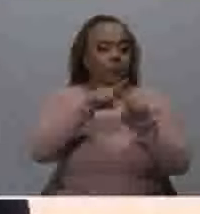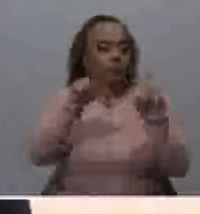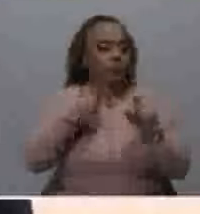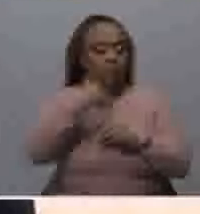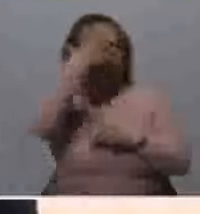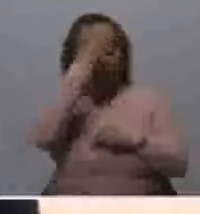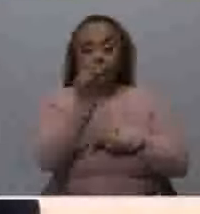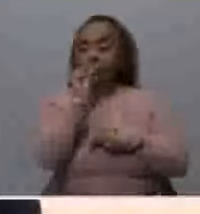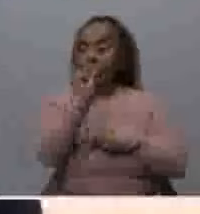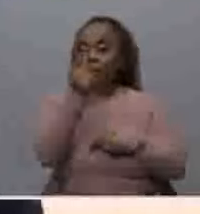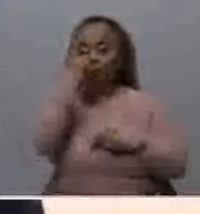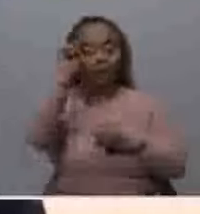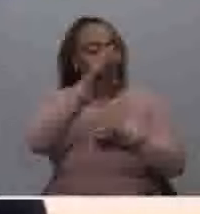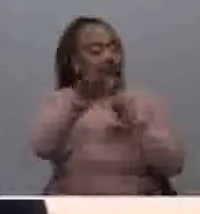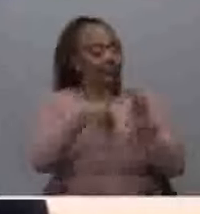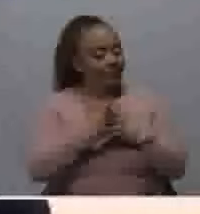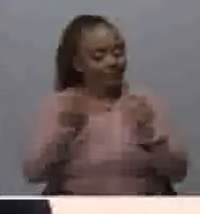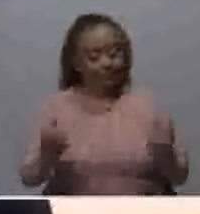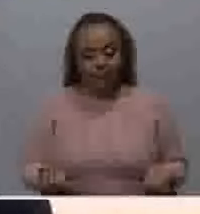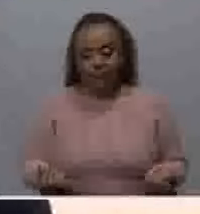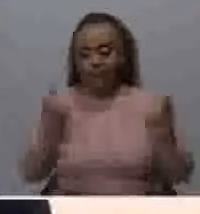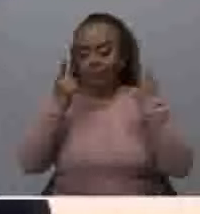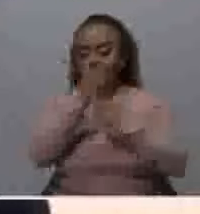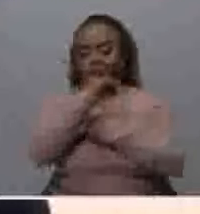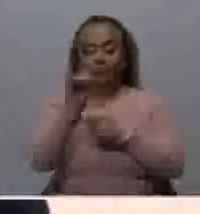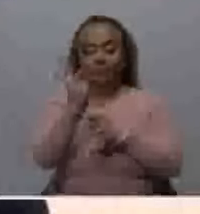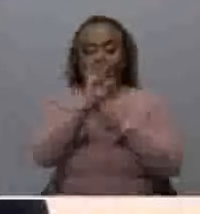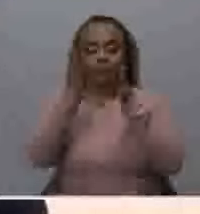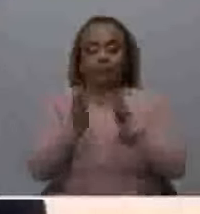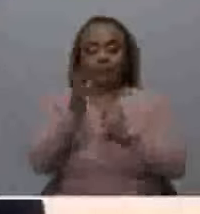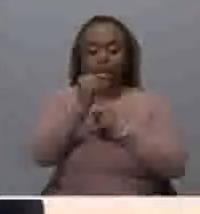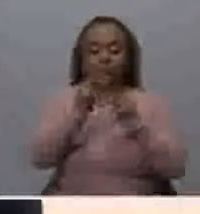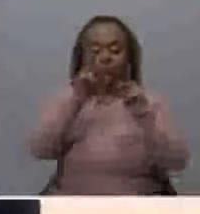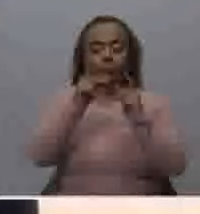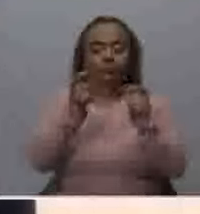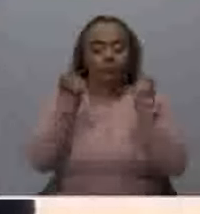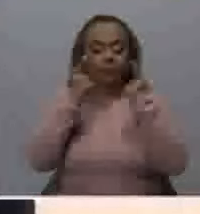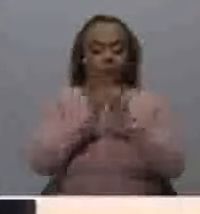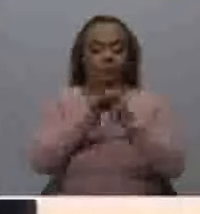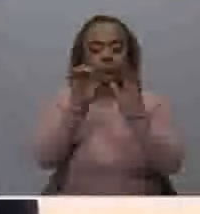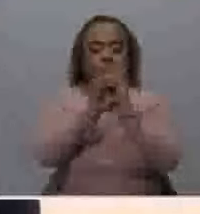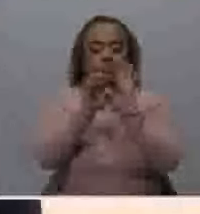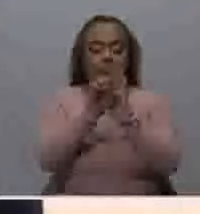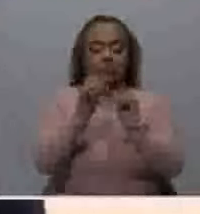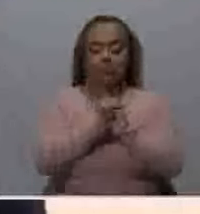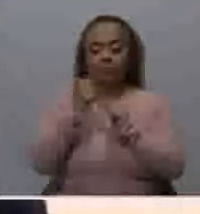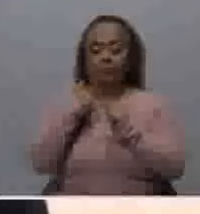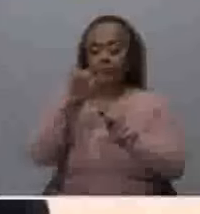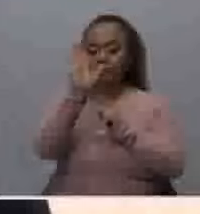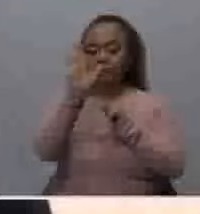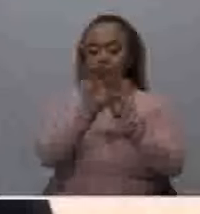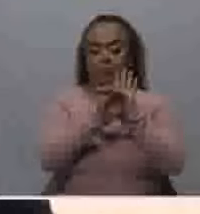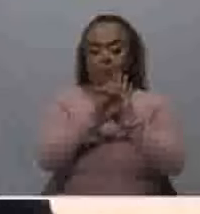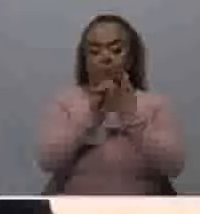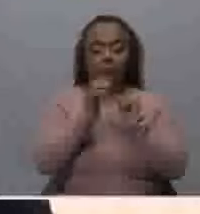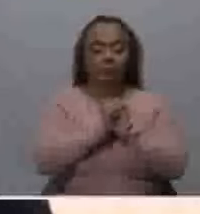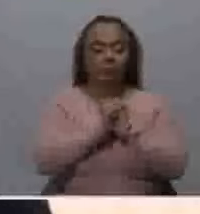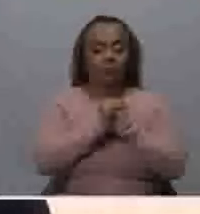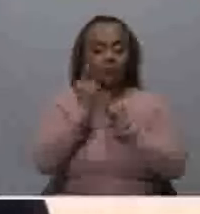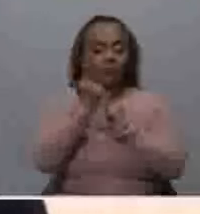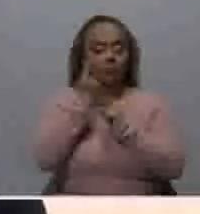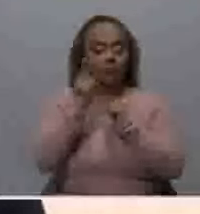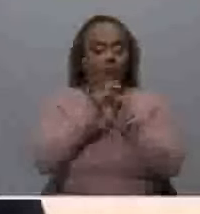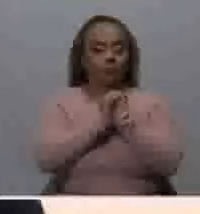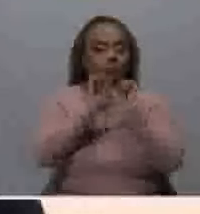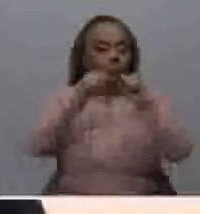poco para que todos nos entendamos y para que el televidente y la gente entienda. Por ejemplo, Costa Rica, voy a poner un ejemplo, esto es una especulación, Costa Rica